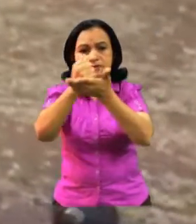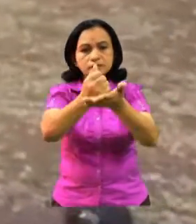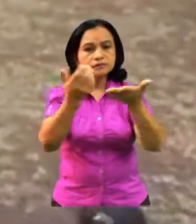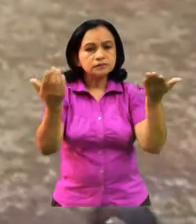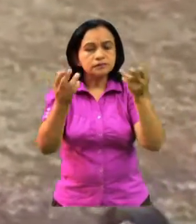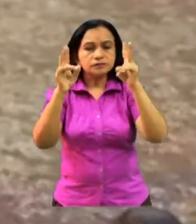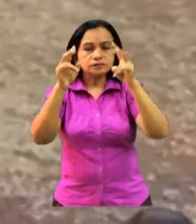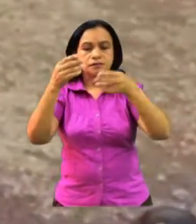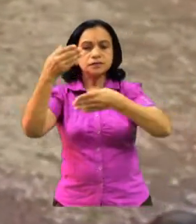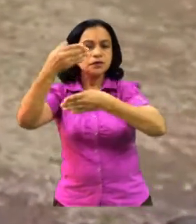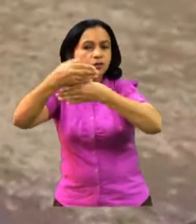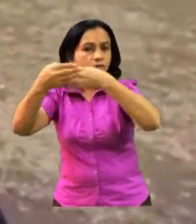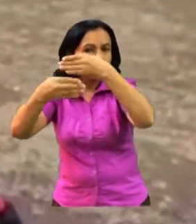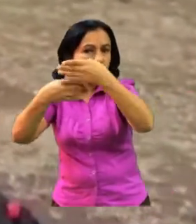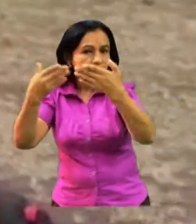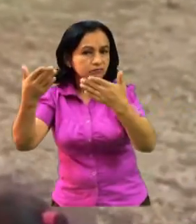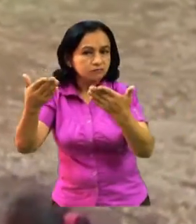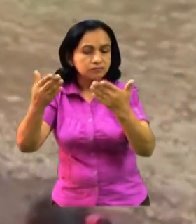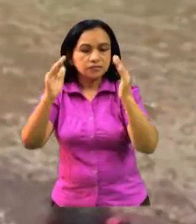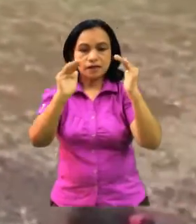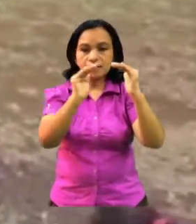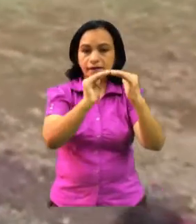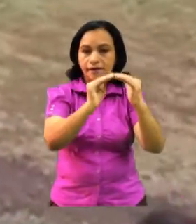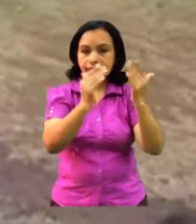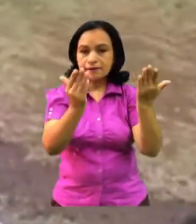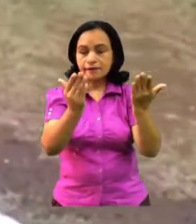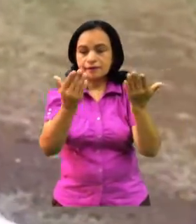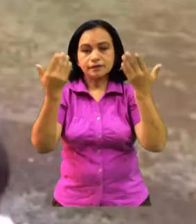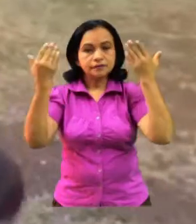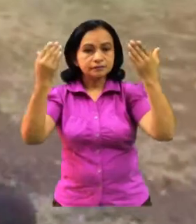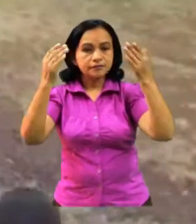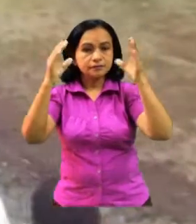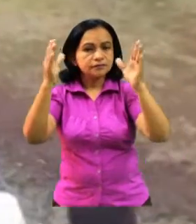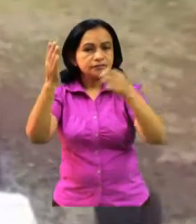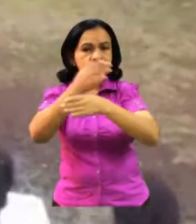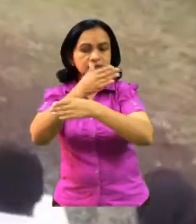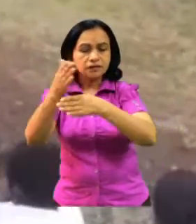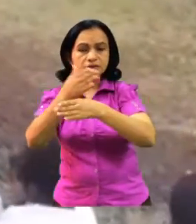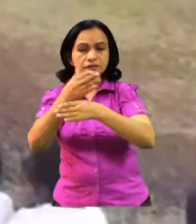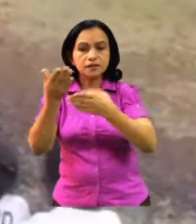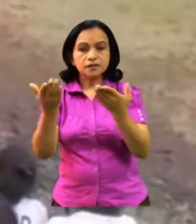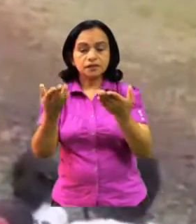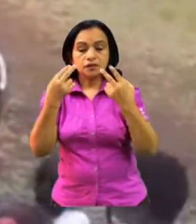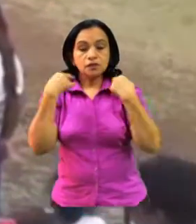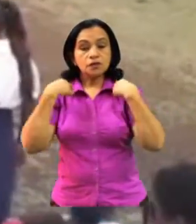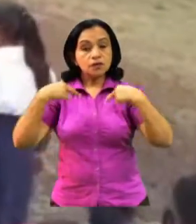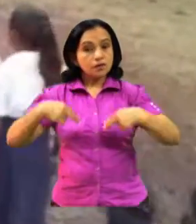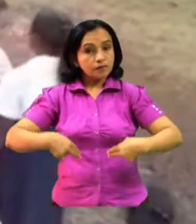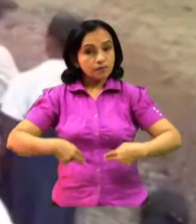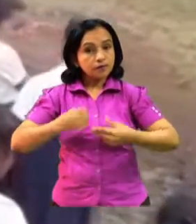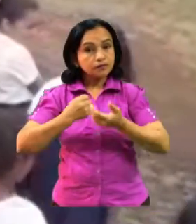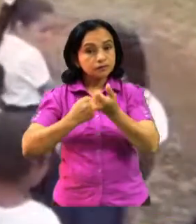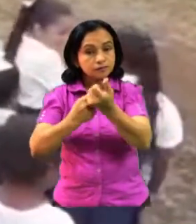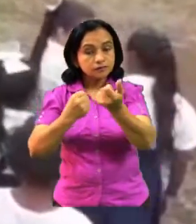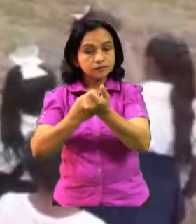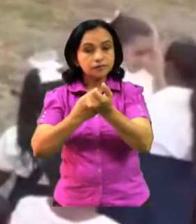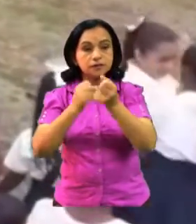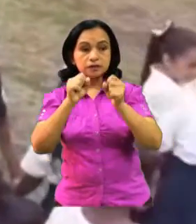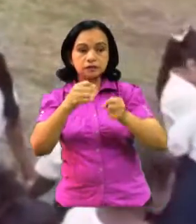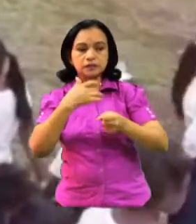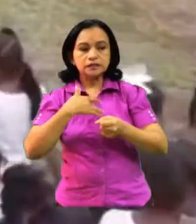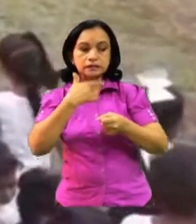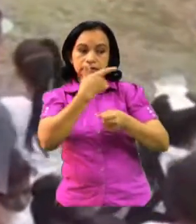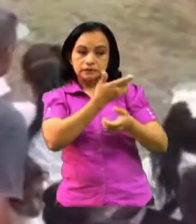lo que es infraestructura, en lo que es vivienda, en lo que son las cosas de los recursos humanos, y así poder solicitar